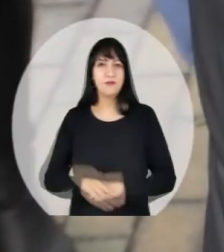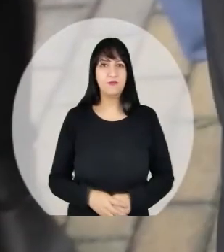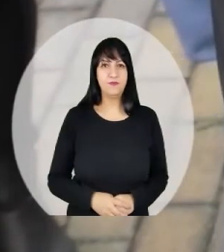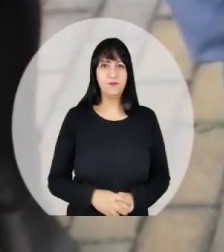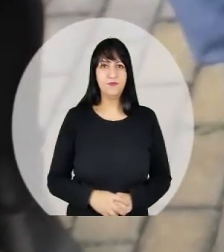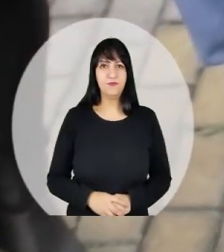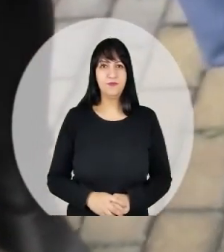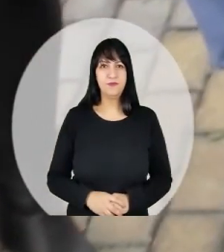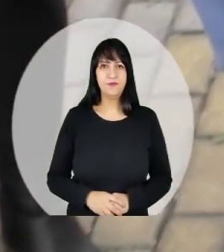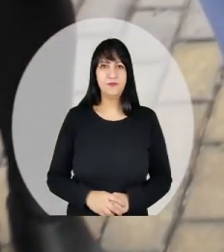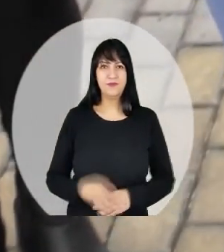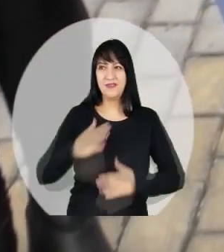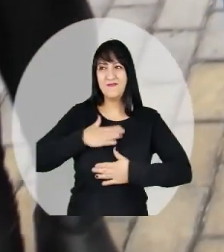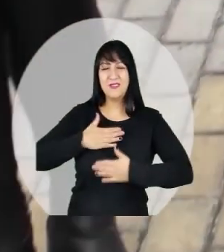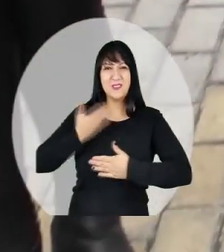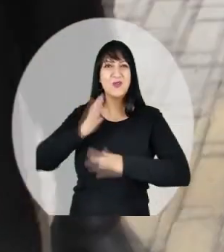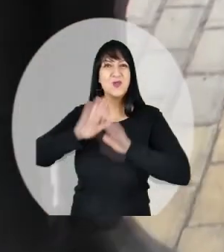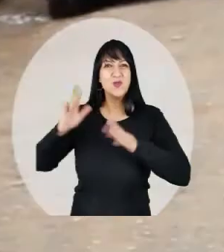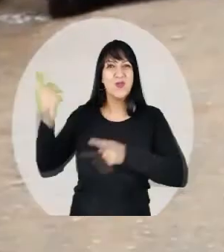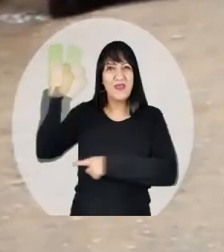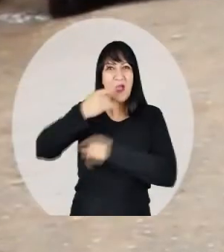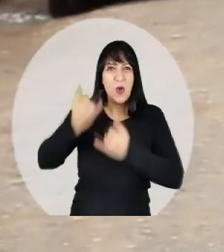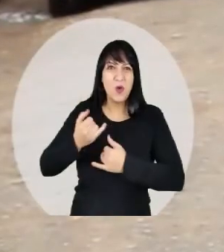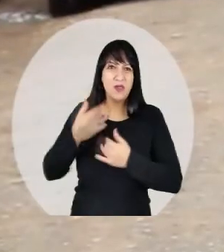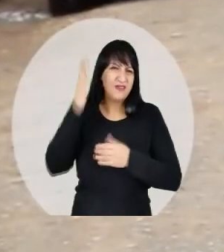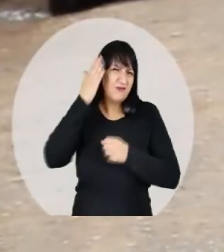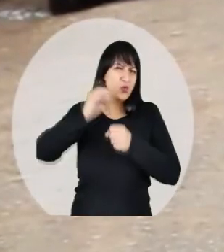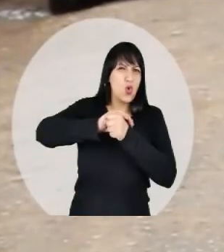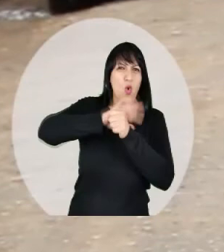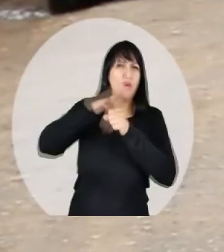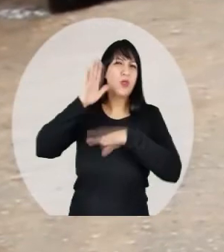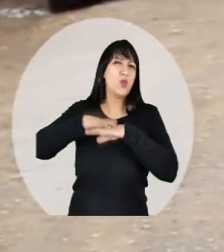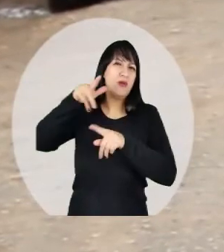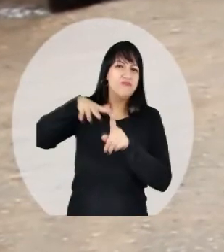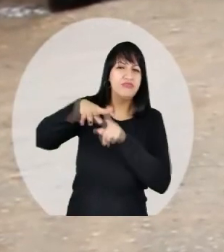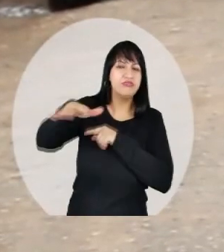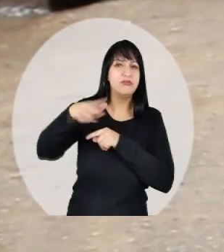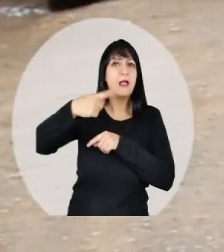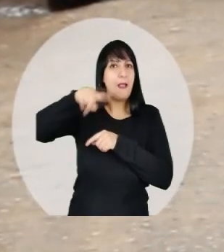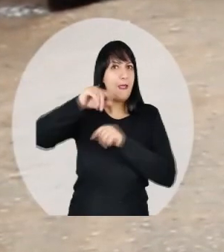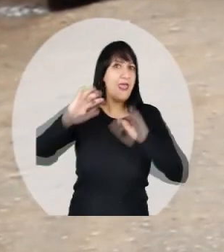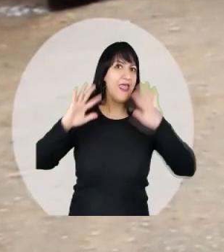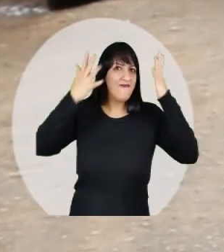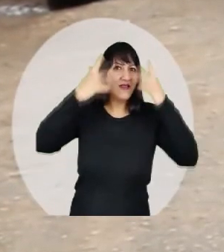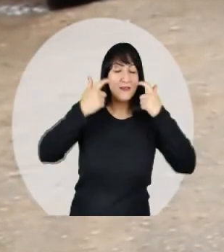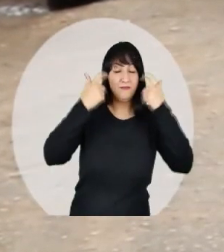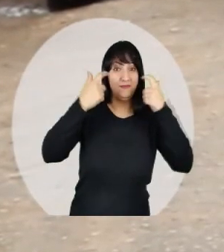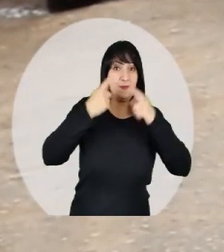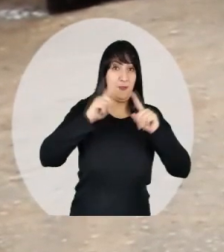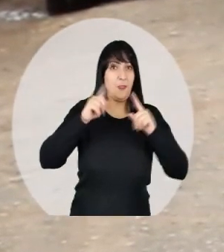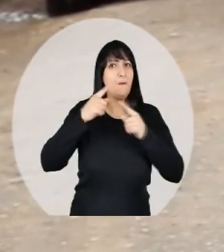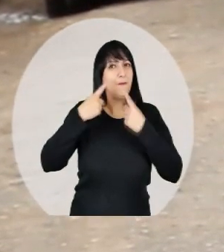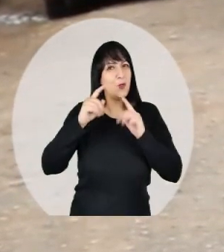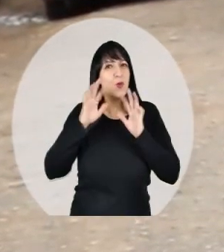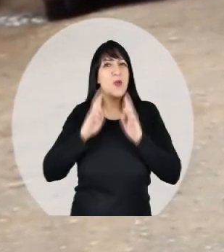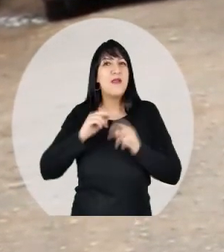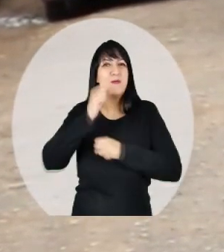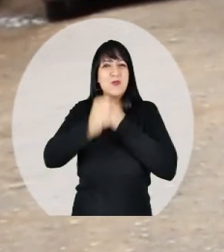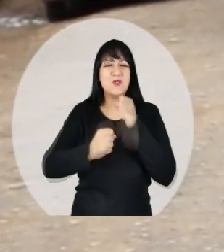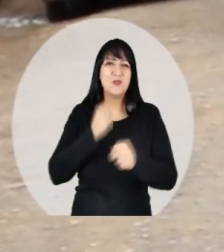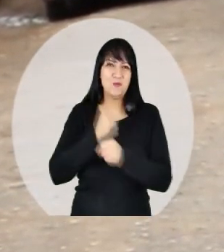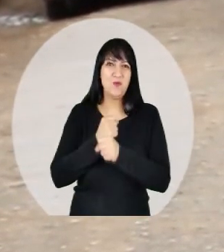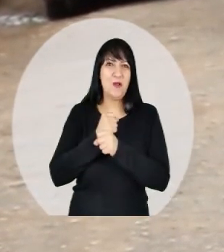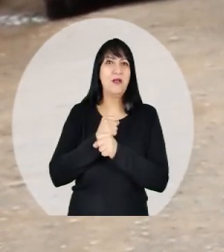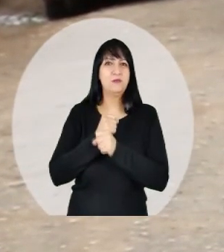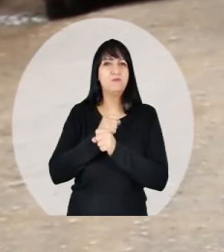barrio y en cada vereda. Agradecerles, felicitarles en su día, sabemos que por su gestión de pandemia no pudimos hacer un gran evento, pero esperamos ya el